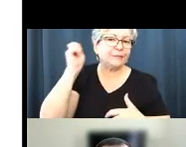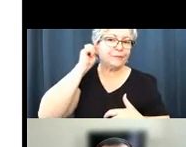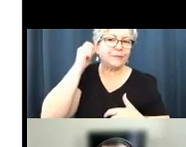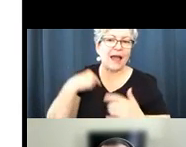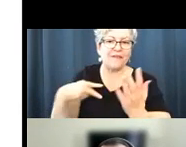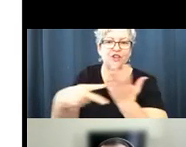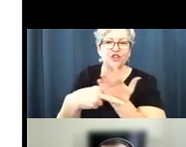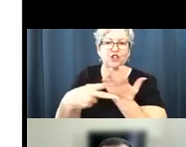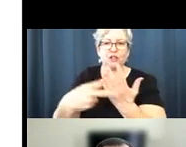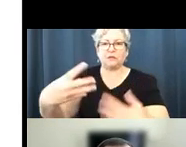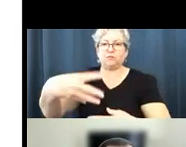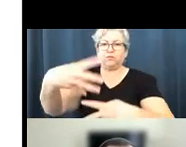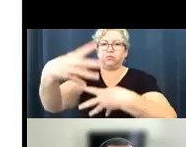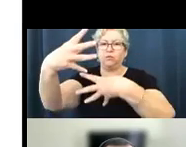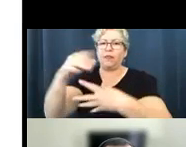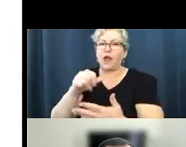tengo